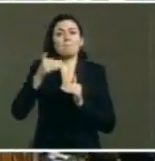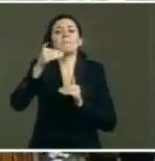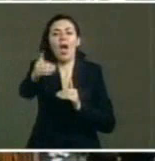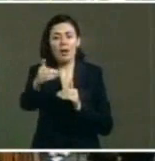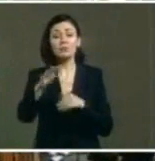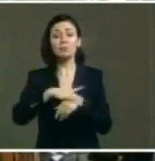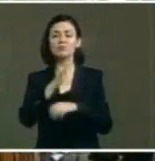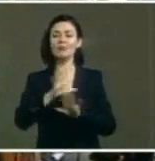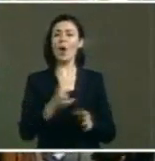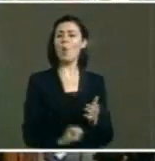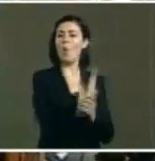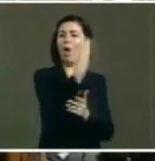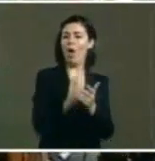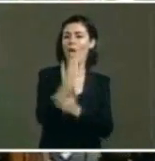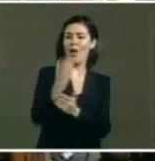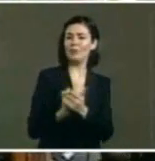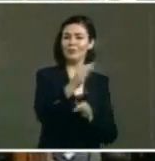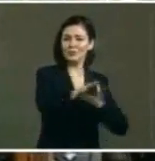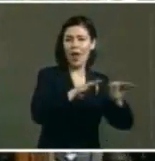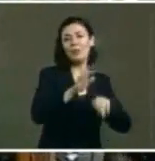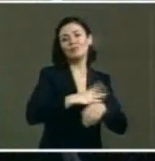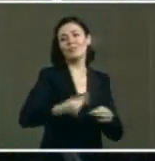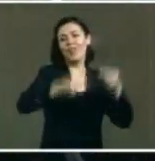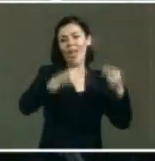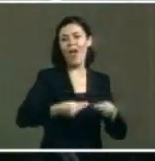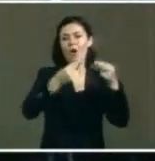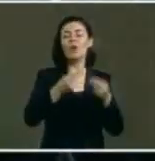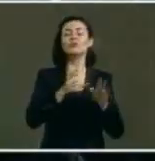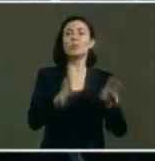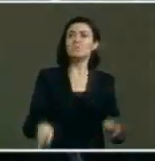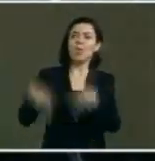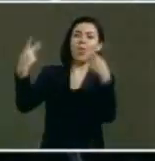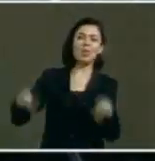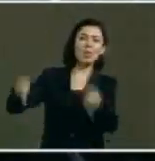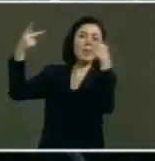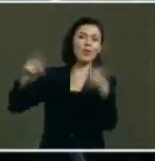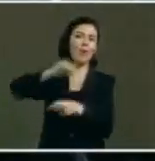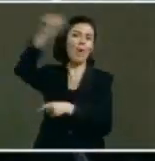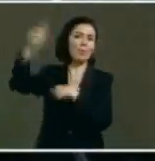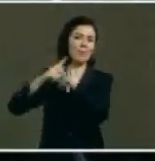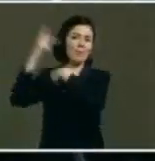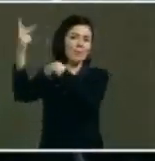empleos vinculados al sector exportador. Sexto,